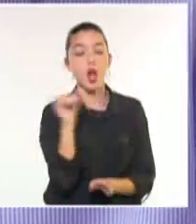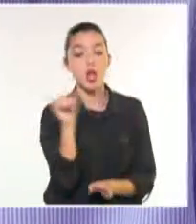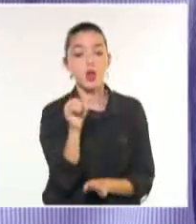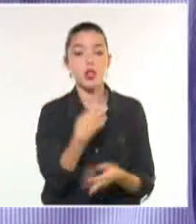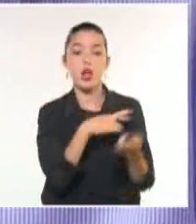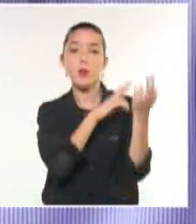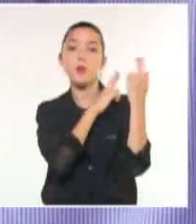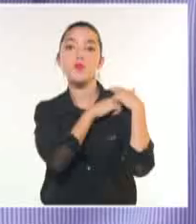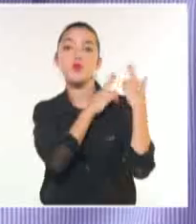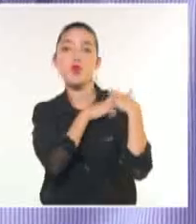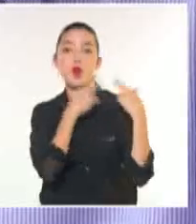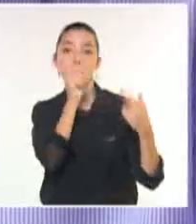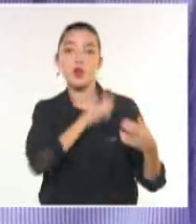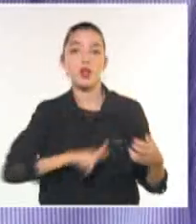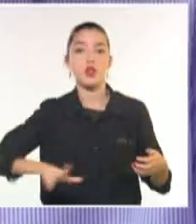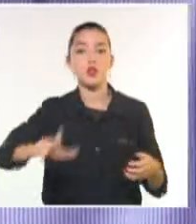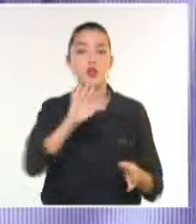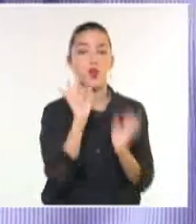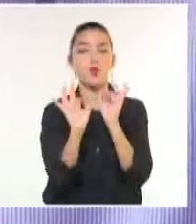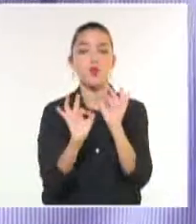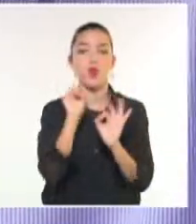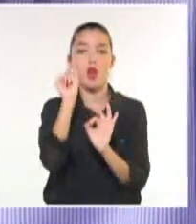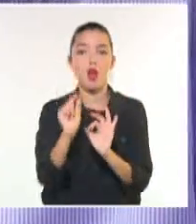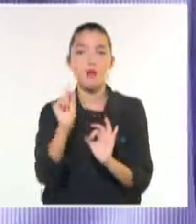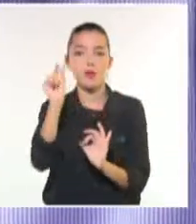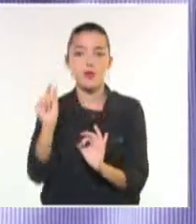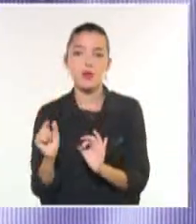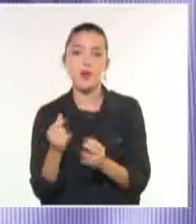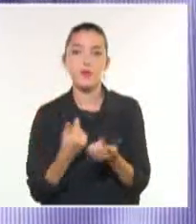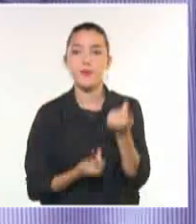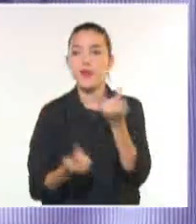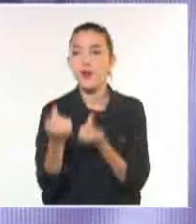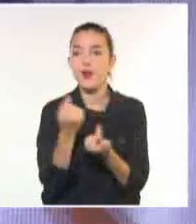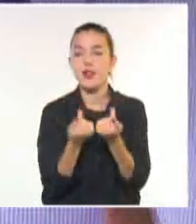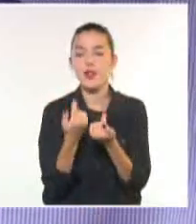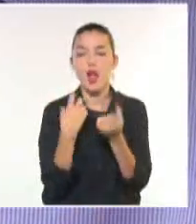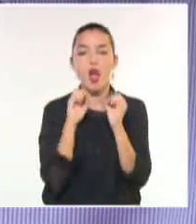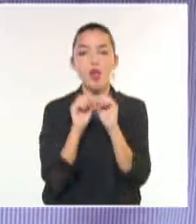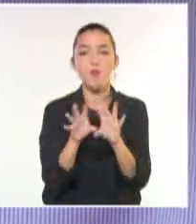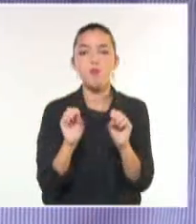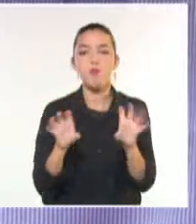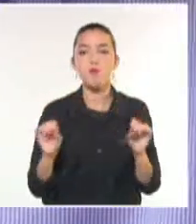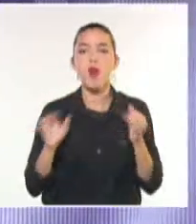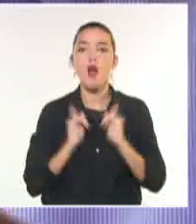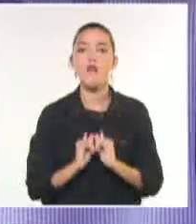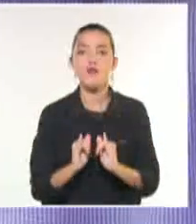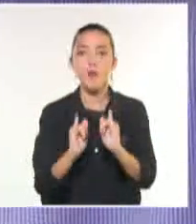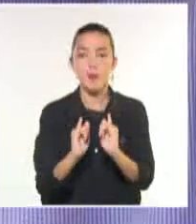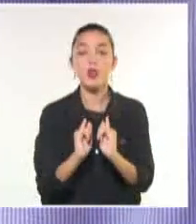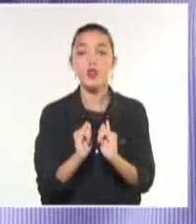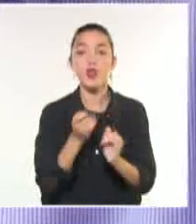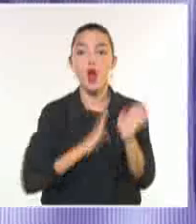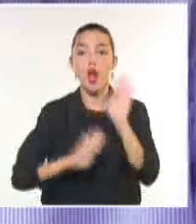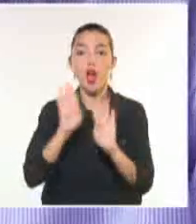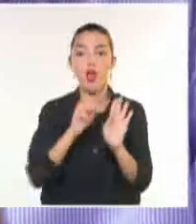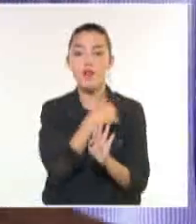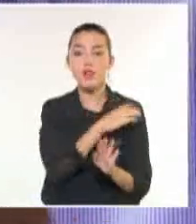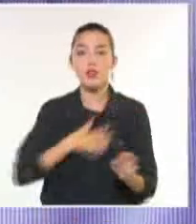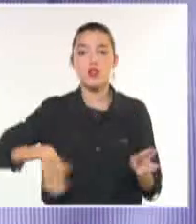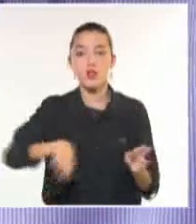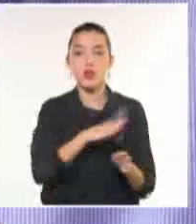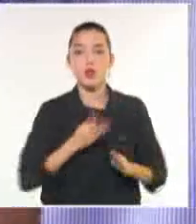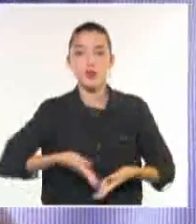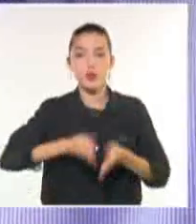pueden convertir también en valiosas herramientas desde el punto de vista de difundir la verdad científica entendida en códigos